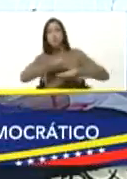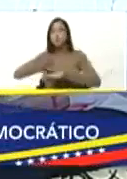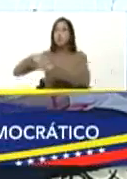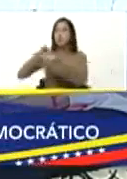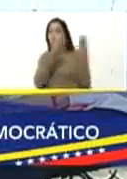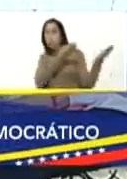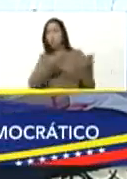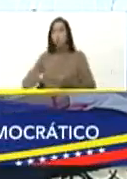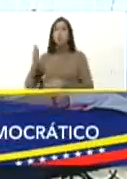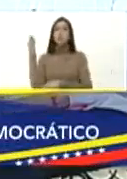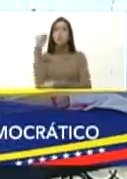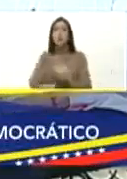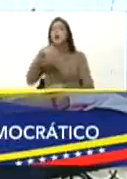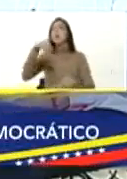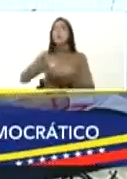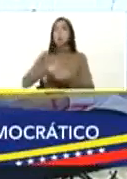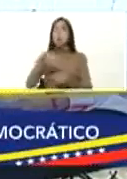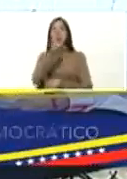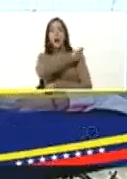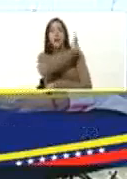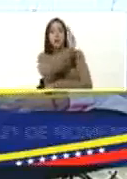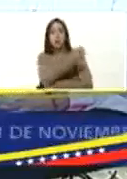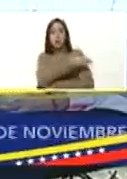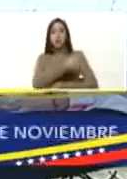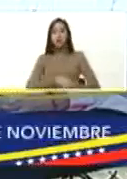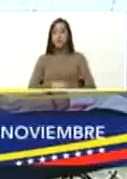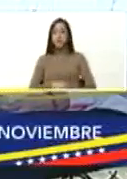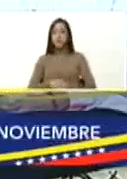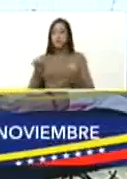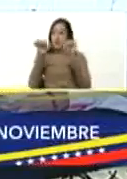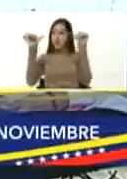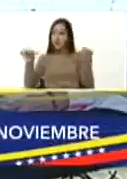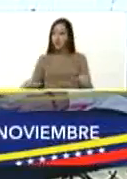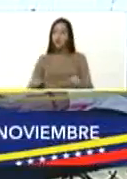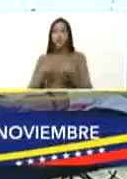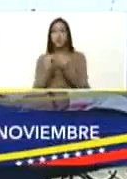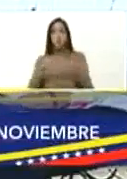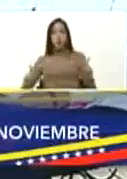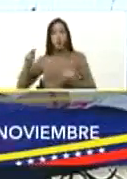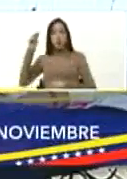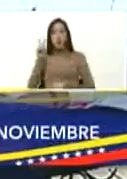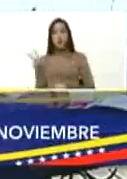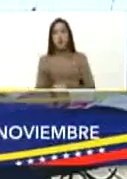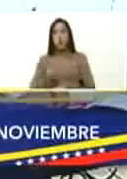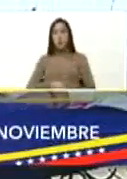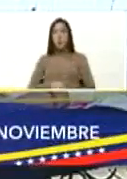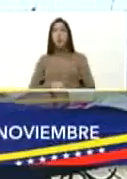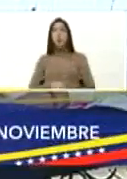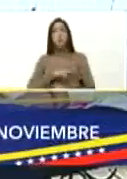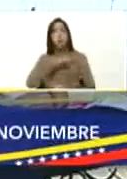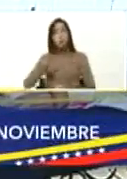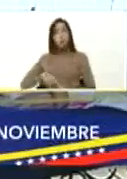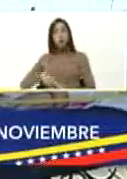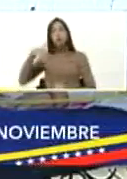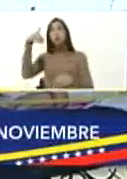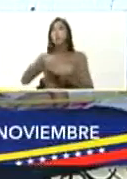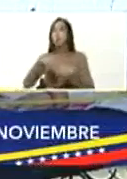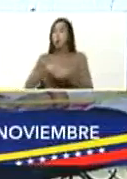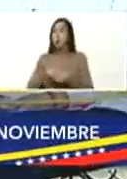Vamos a votar para fortalecer el sistema democrático venezolano. Vamos a votar para fortalecer el